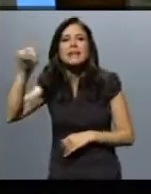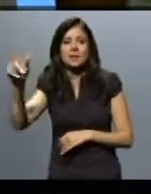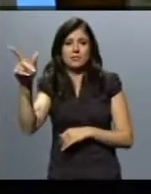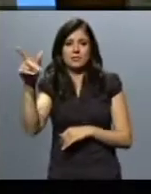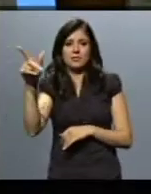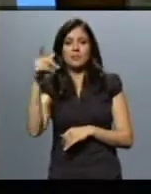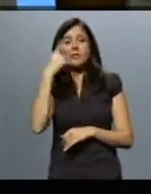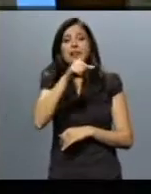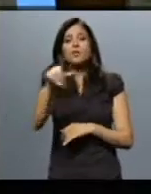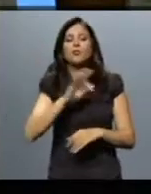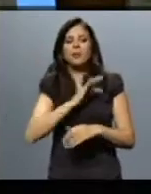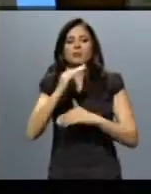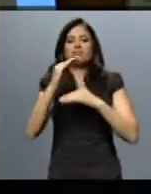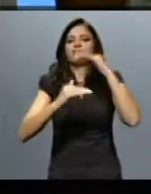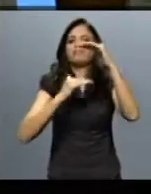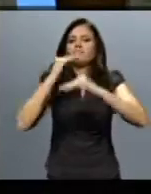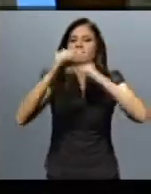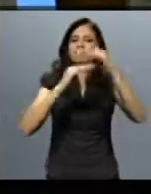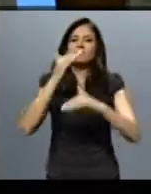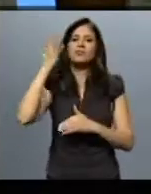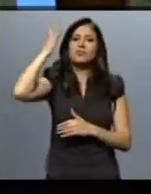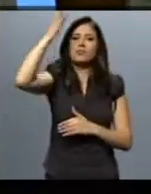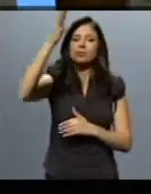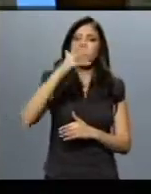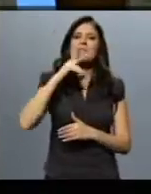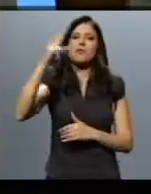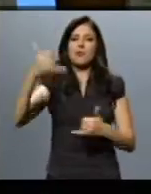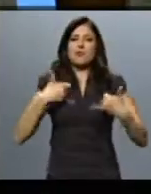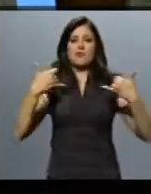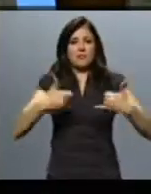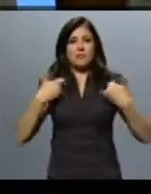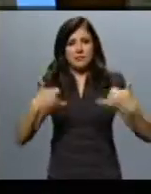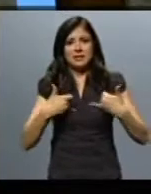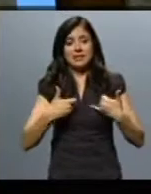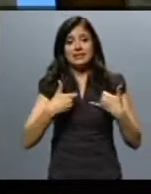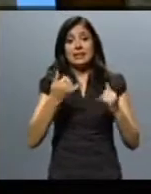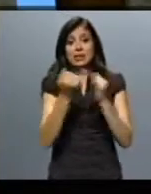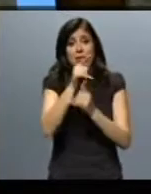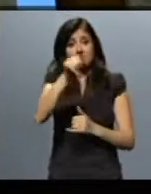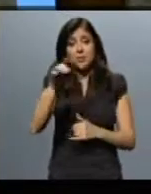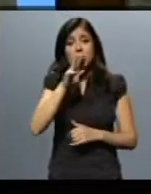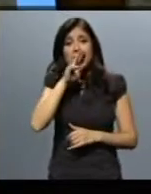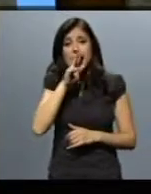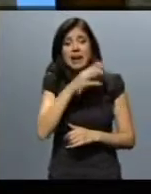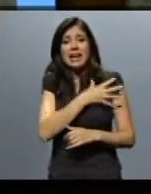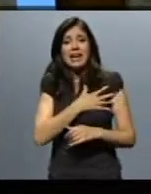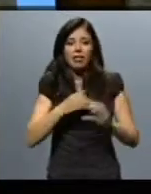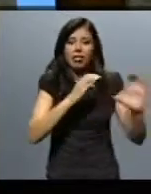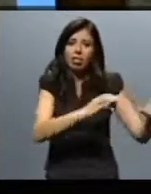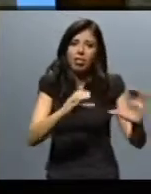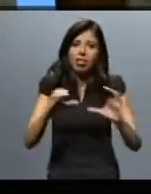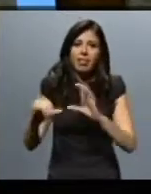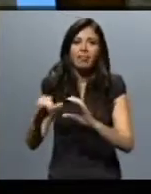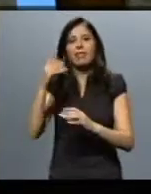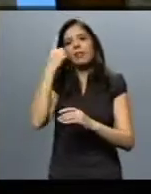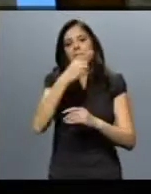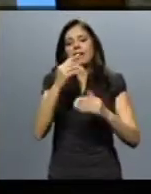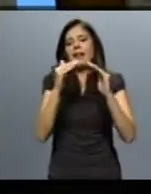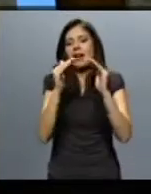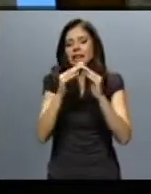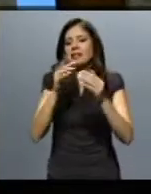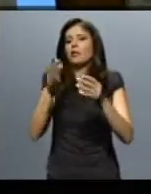para su desarrollo para su planteamiento de futuro para que las madres que tienen que enfrentar el desarrollo de los